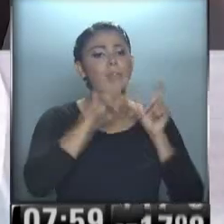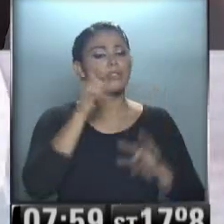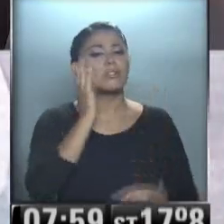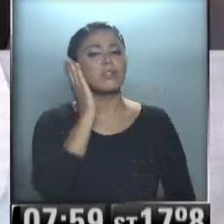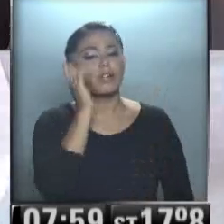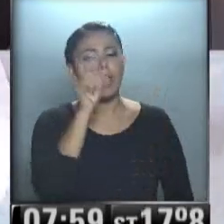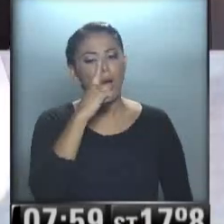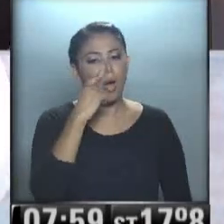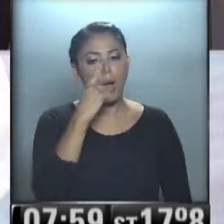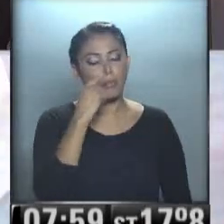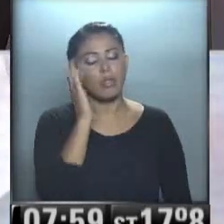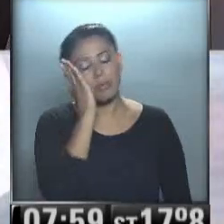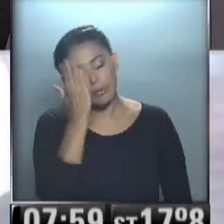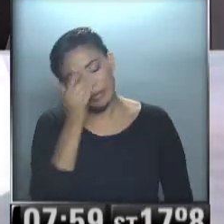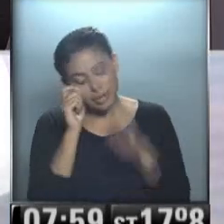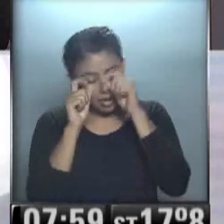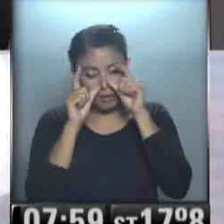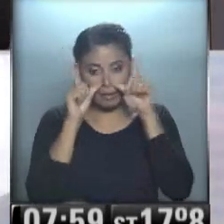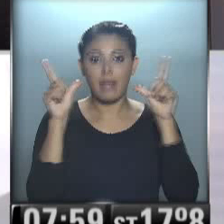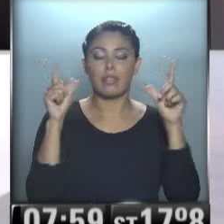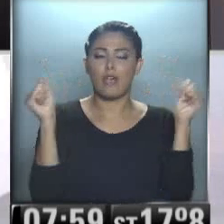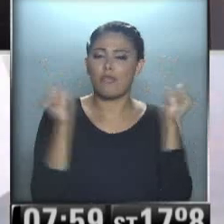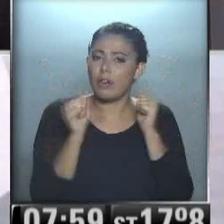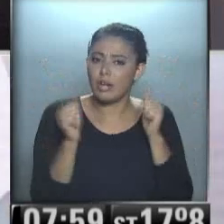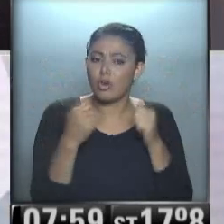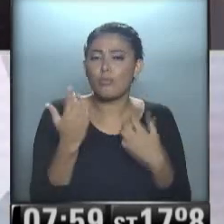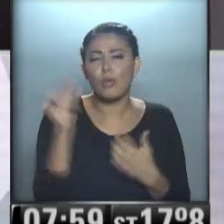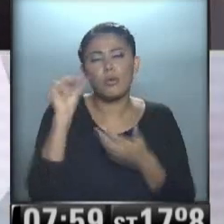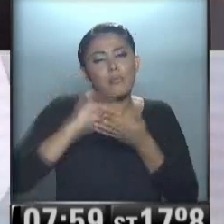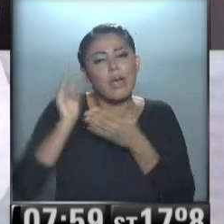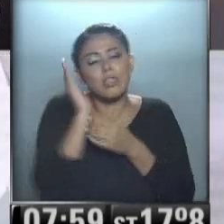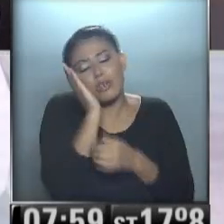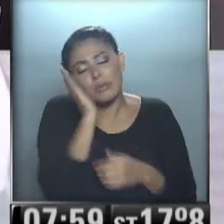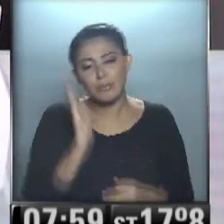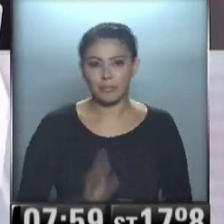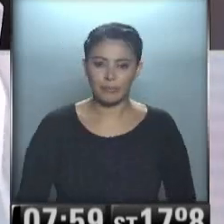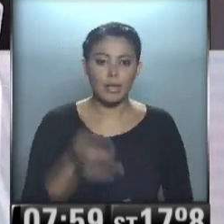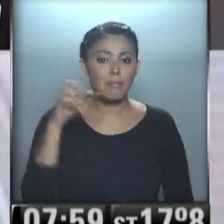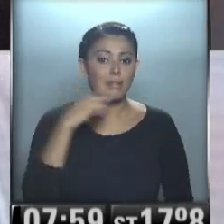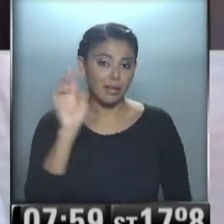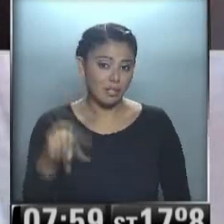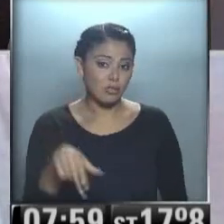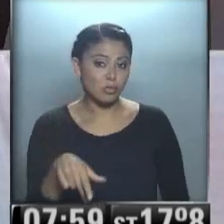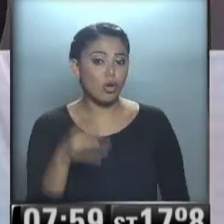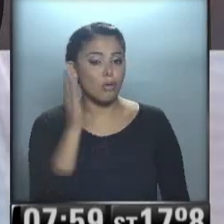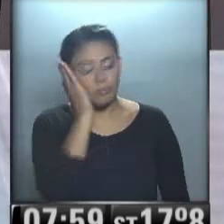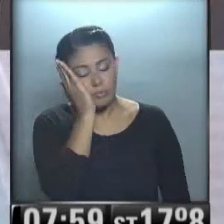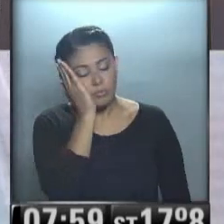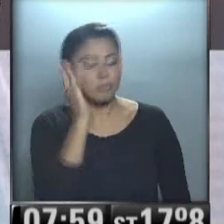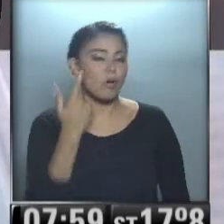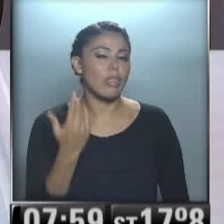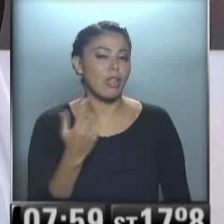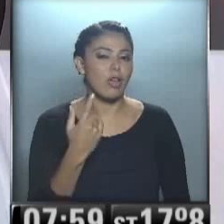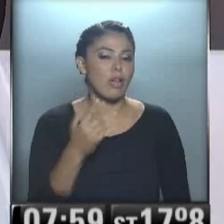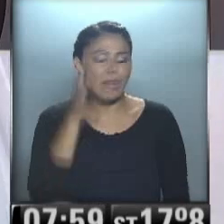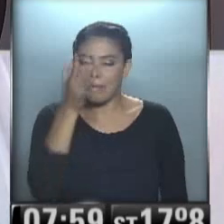durmientes de la mañana de hoy tener que levantarse con este fresquito. Da para quedarse un ratito más, tiene razón, Patricia. Y ese ratito podría extenderse, yo qué sé, no, tampoco